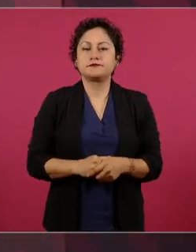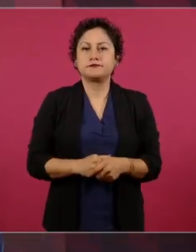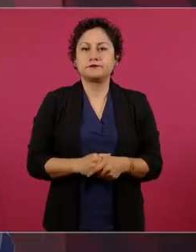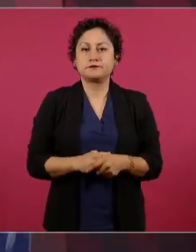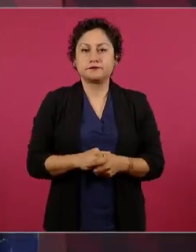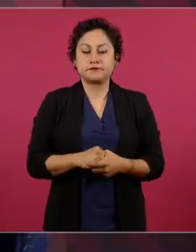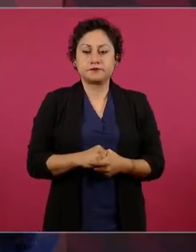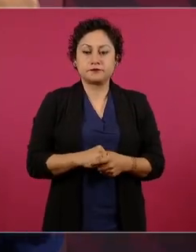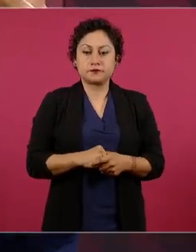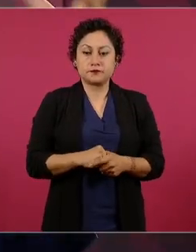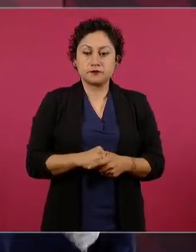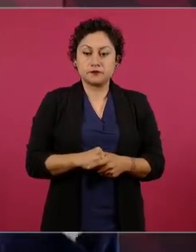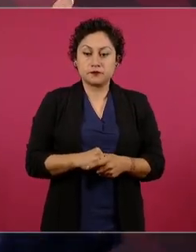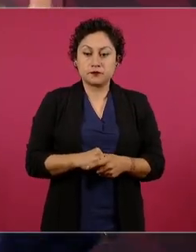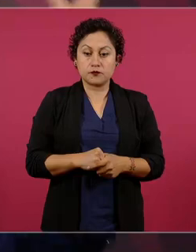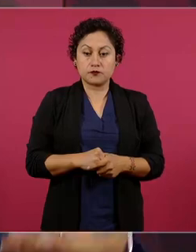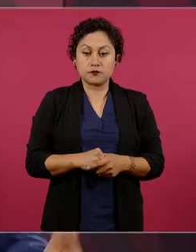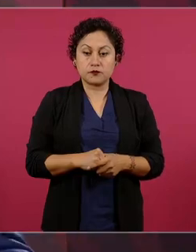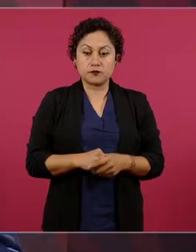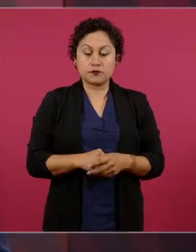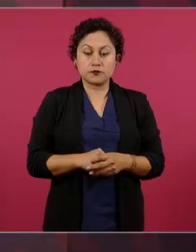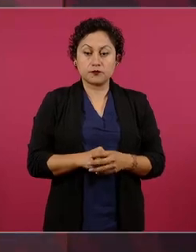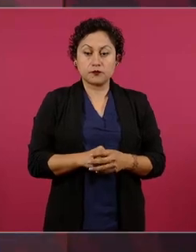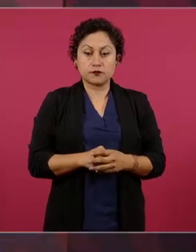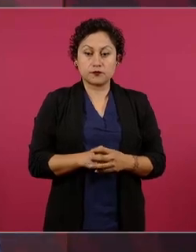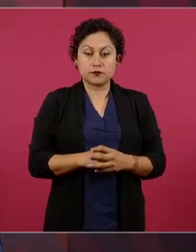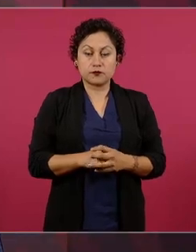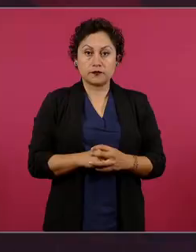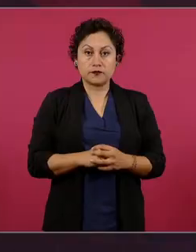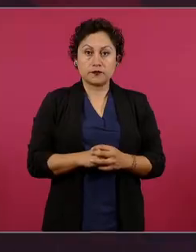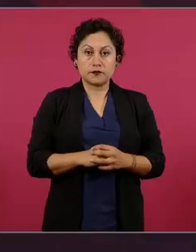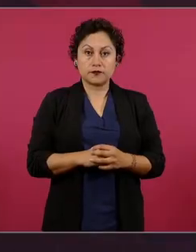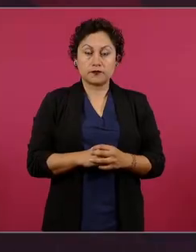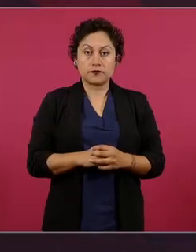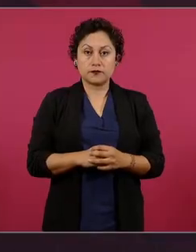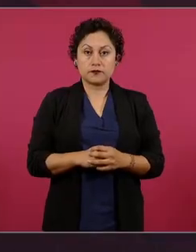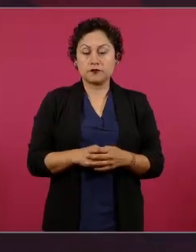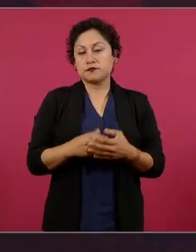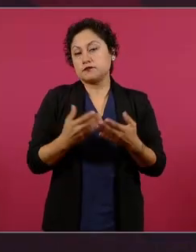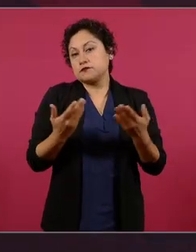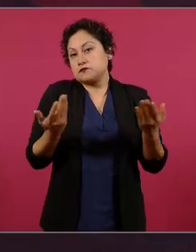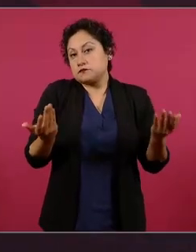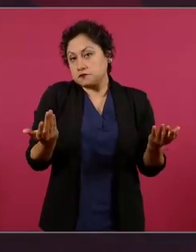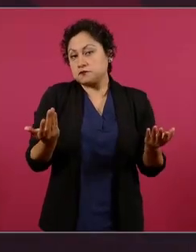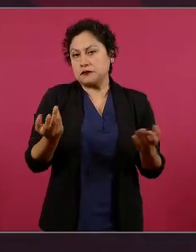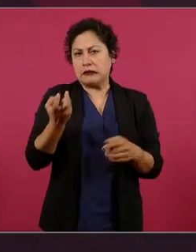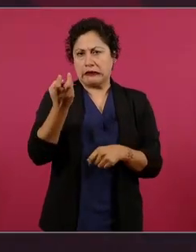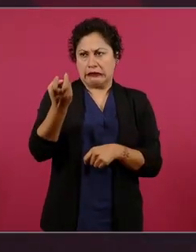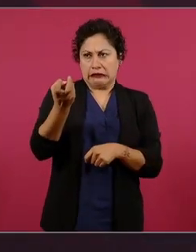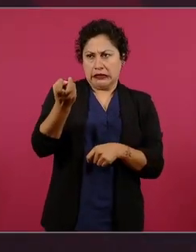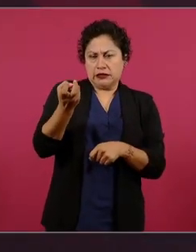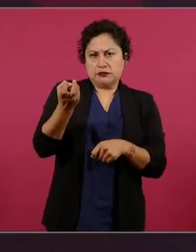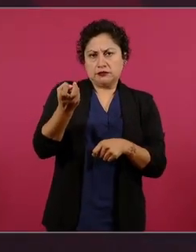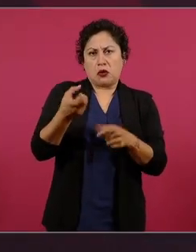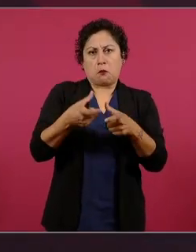Y es posible que, como va a seguir creciendo